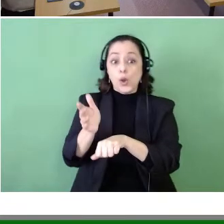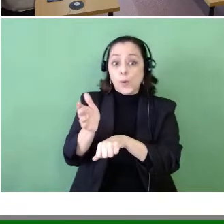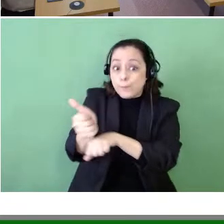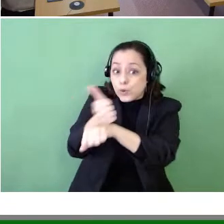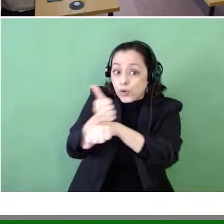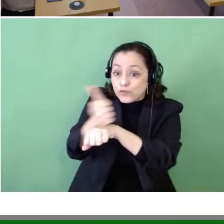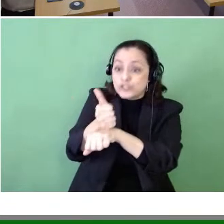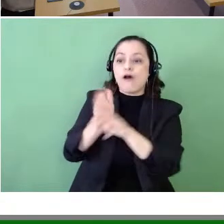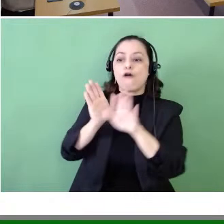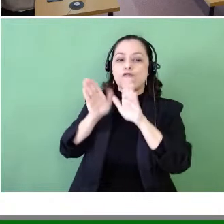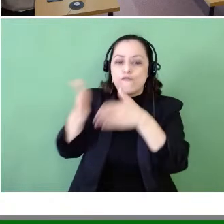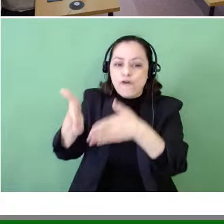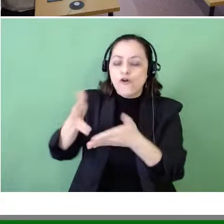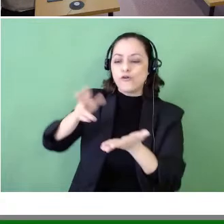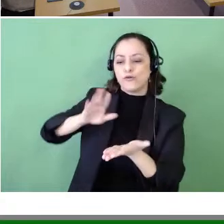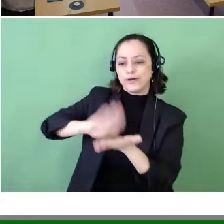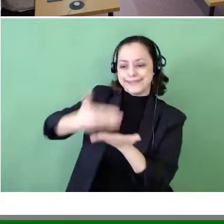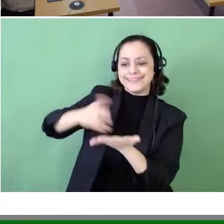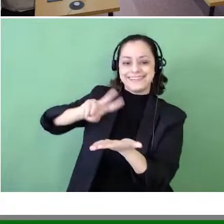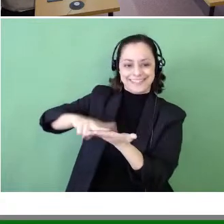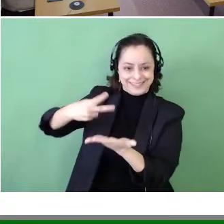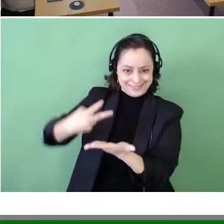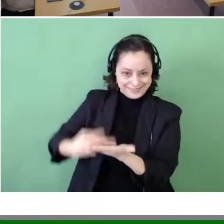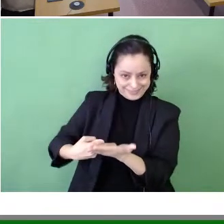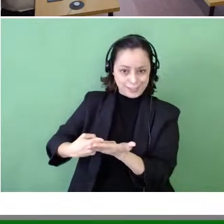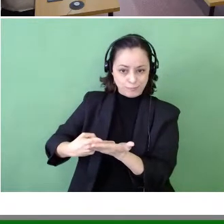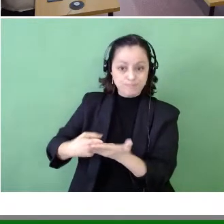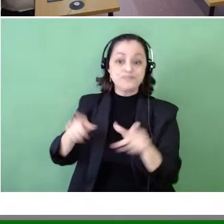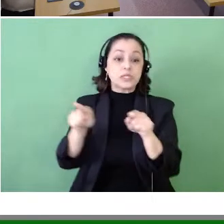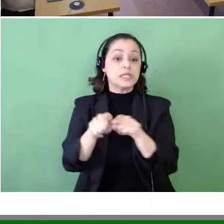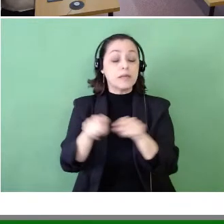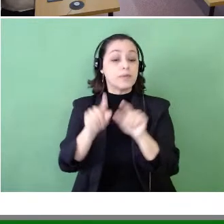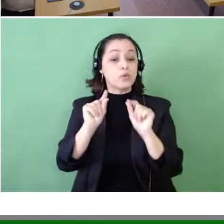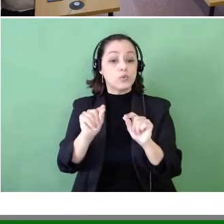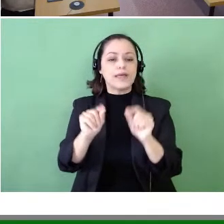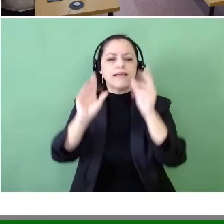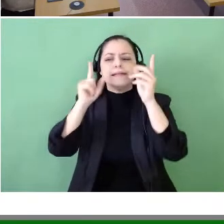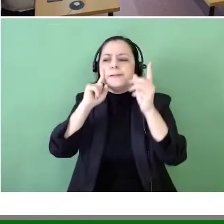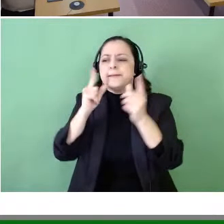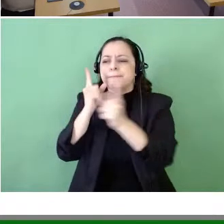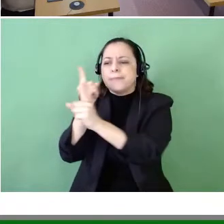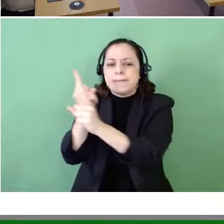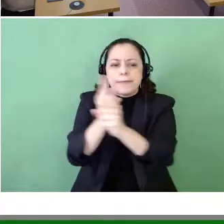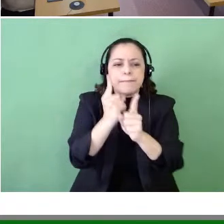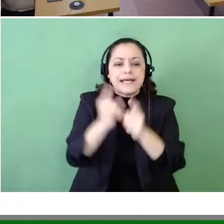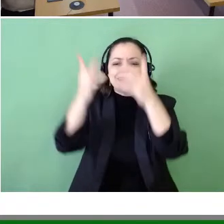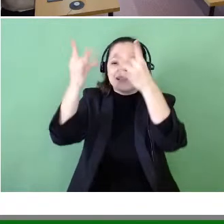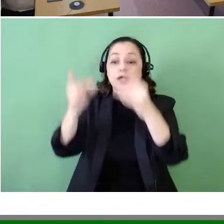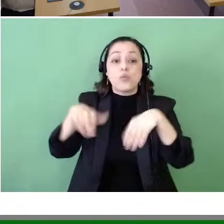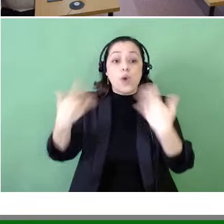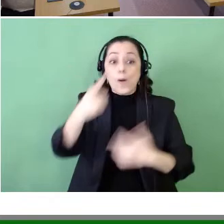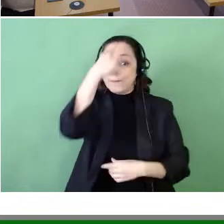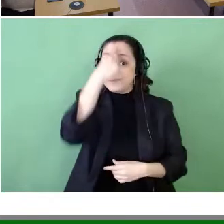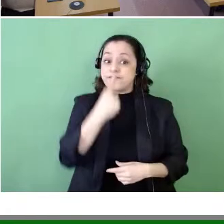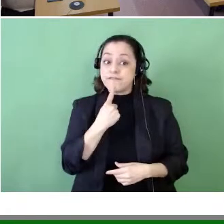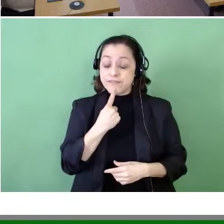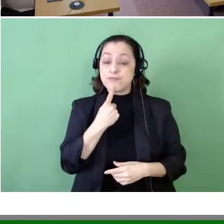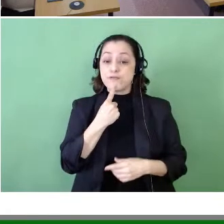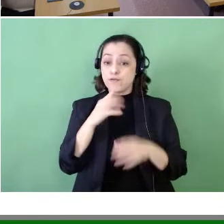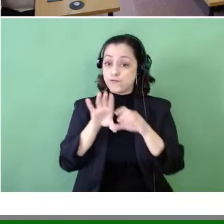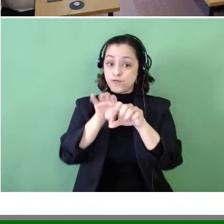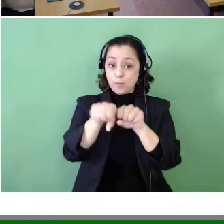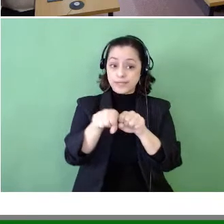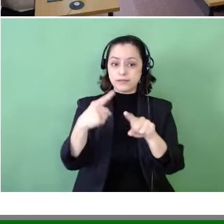la perspectiva de los profesionales, describir el perfil de formación, porque si no había